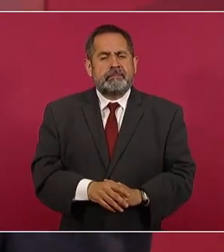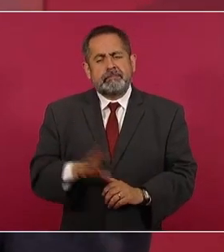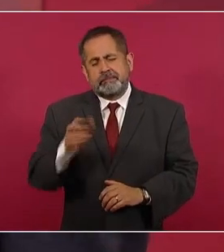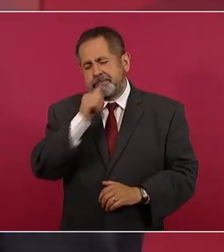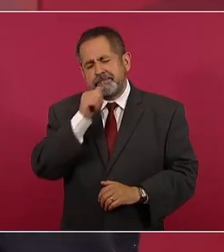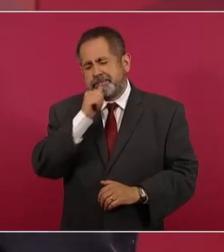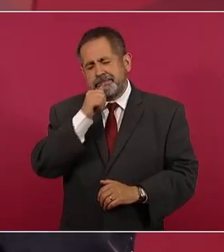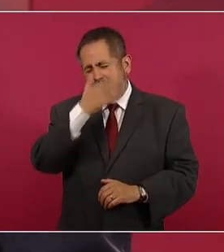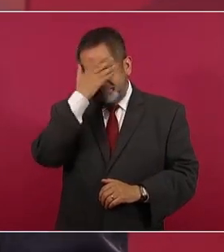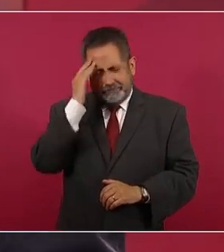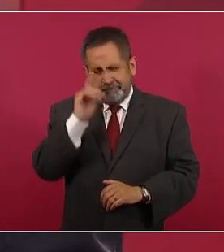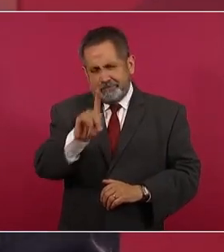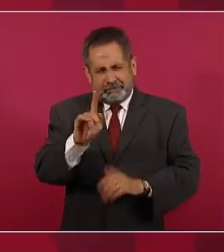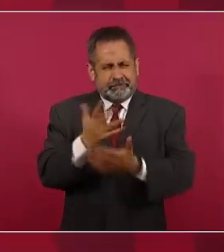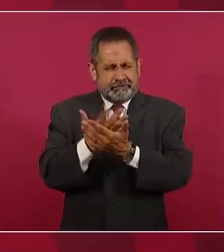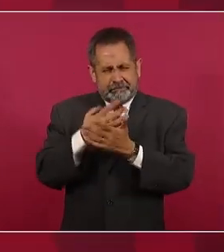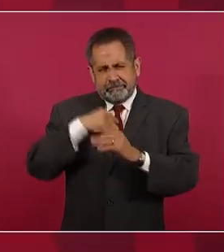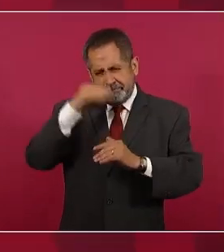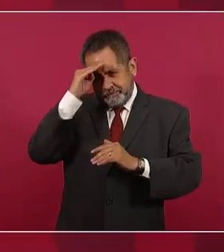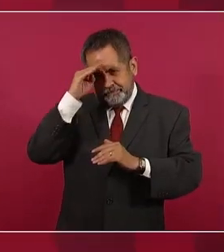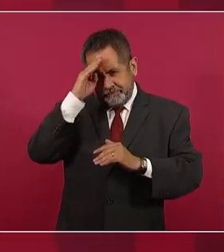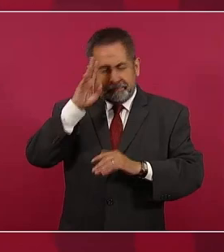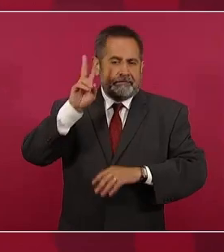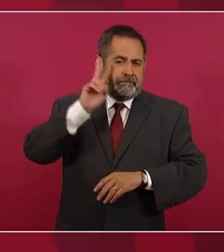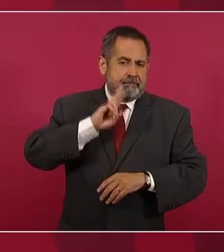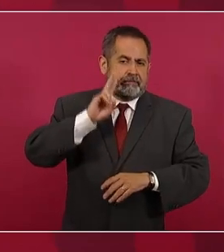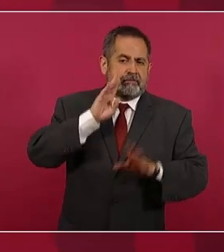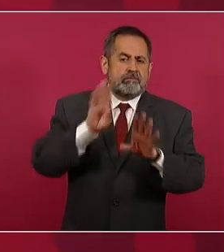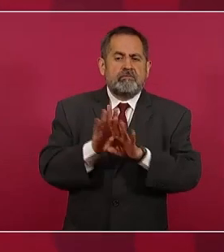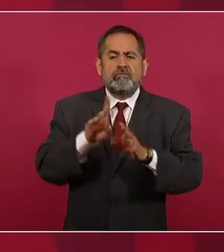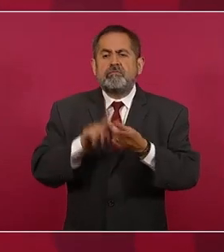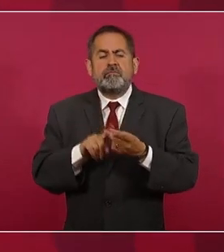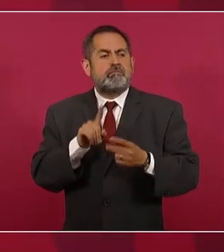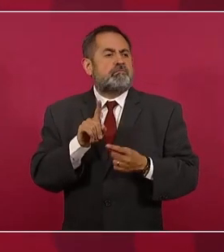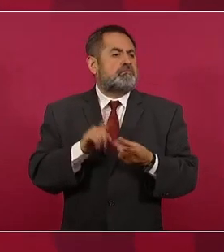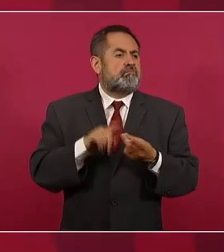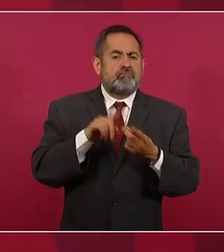Todavía no, lo vamos a pensar para ver también en dónde